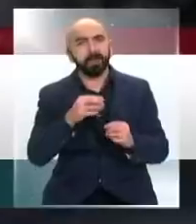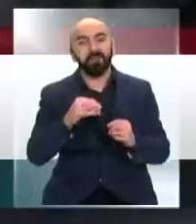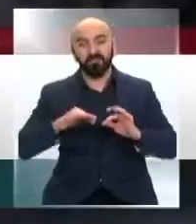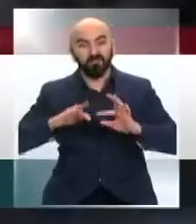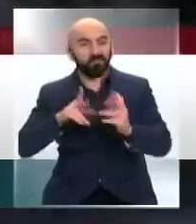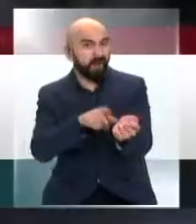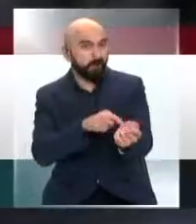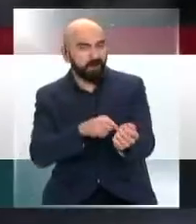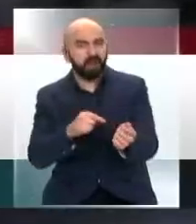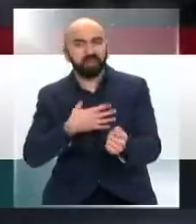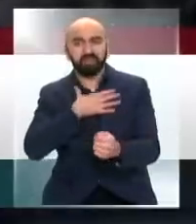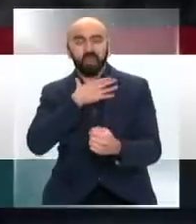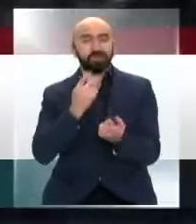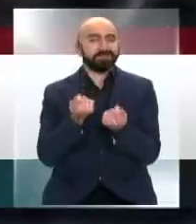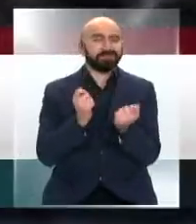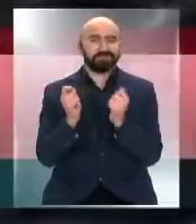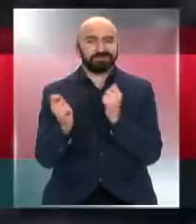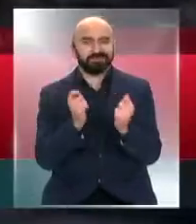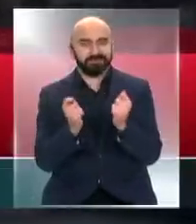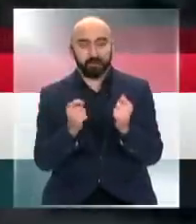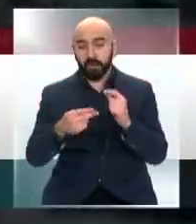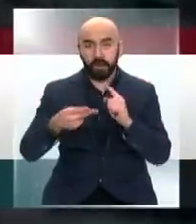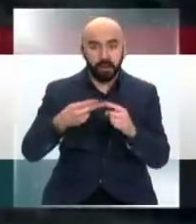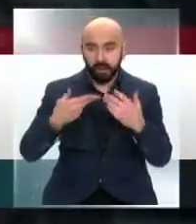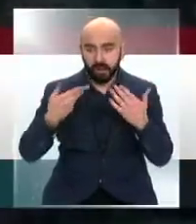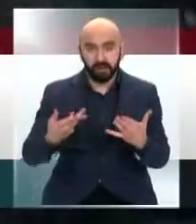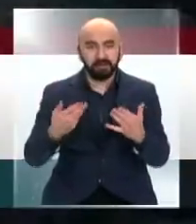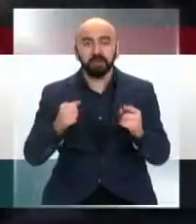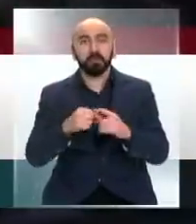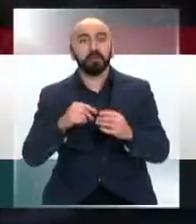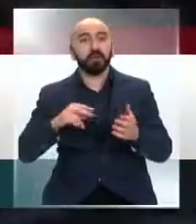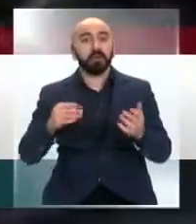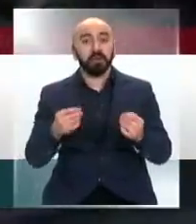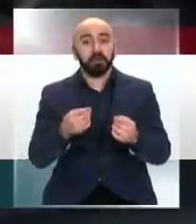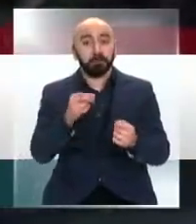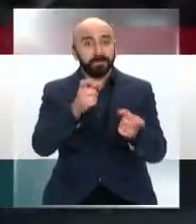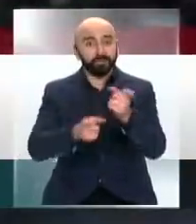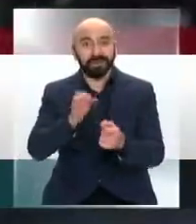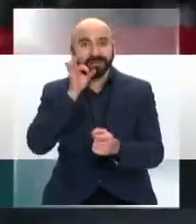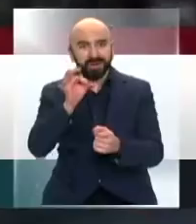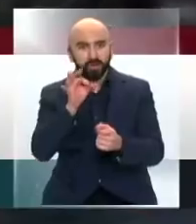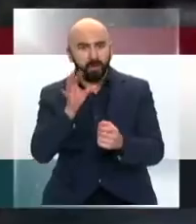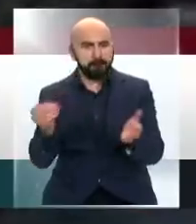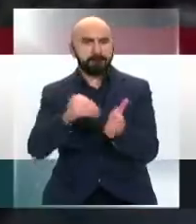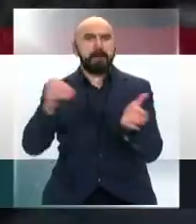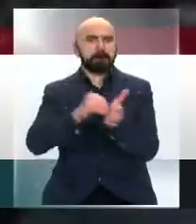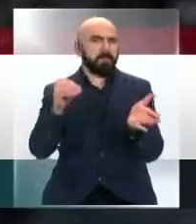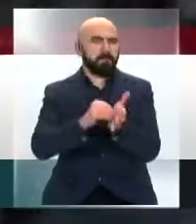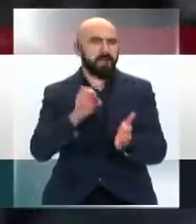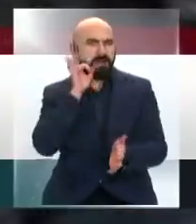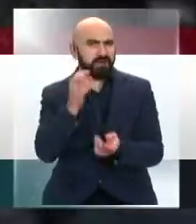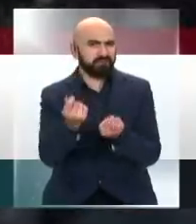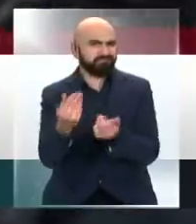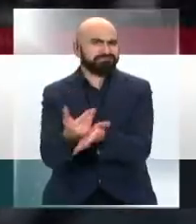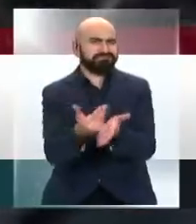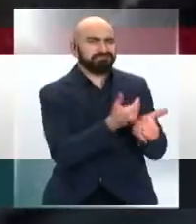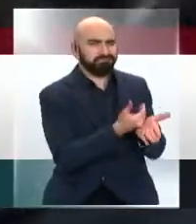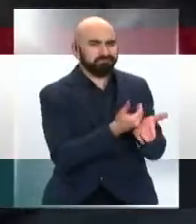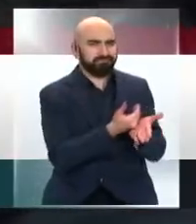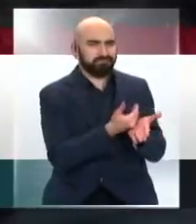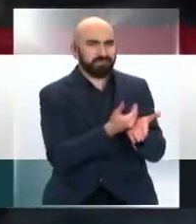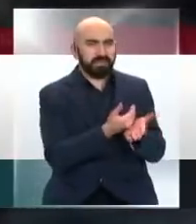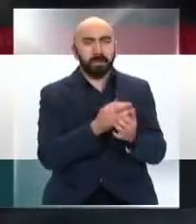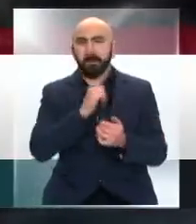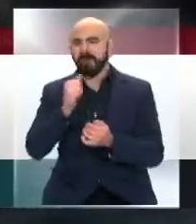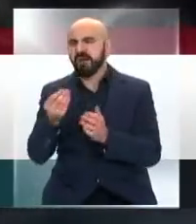mujeres empobrecidas por esta crisis mientras los más ricos se enriquecían. Queremos hablarle a los pueblos originarios durante